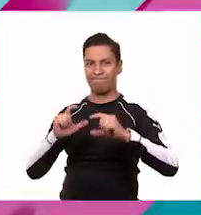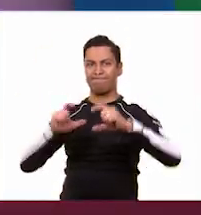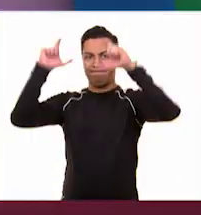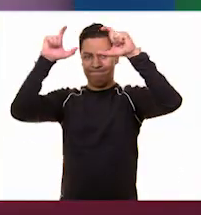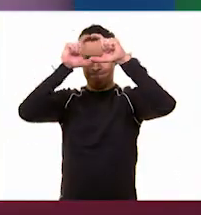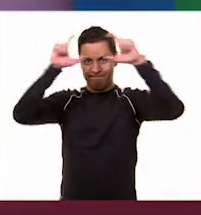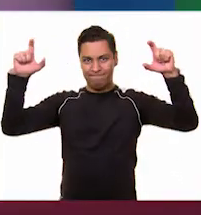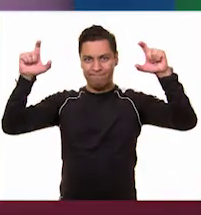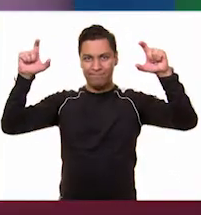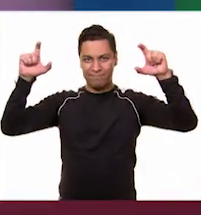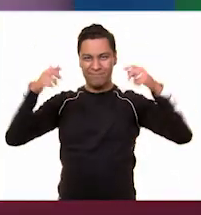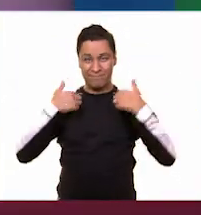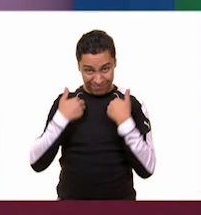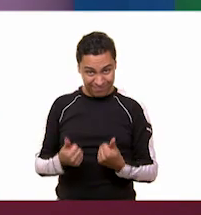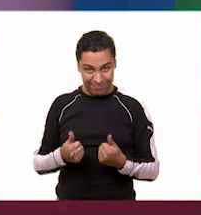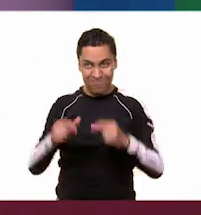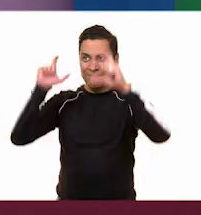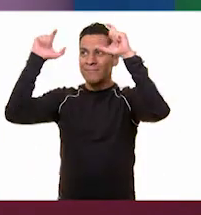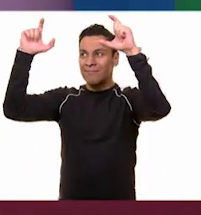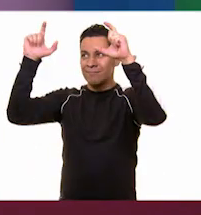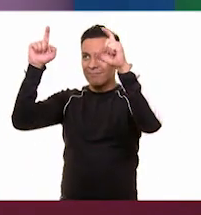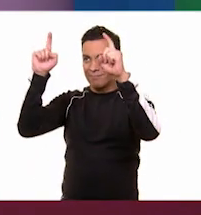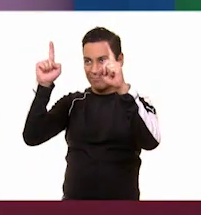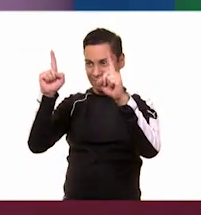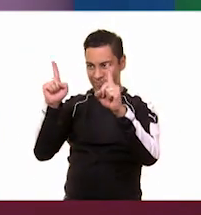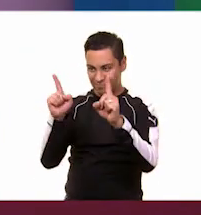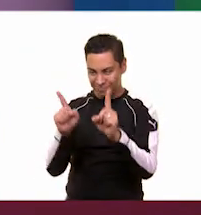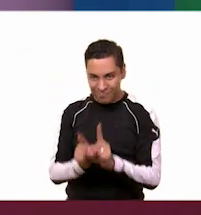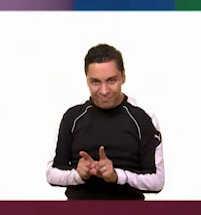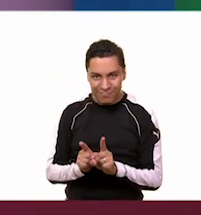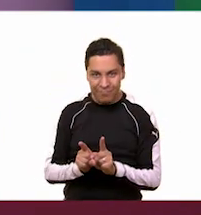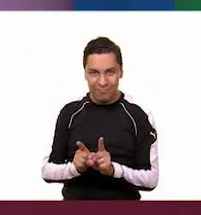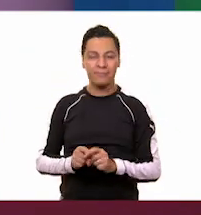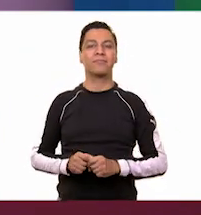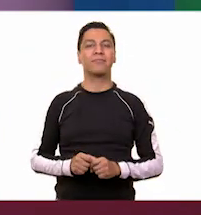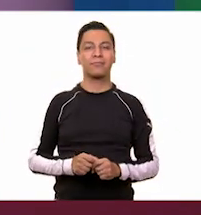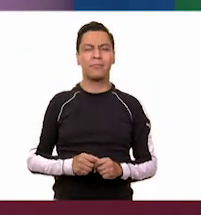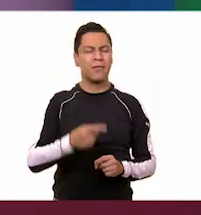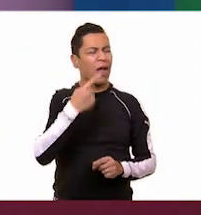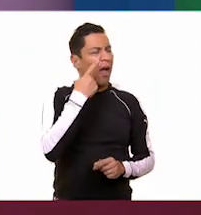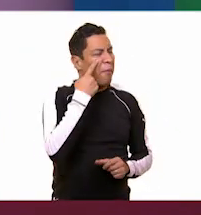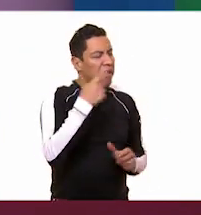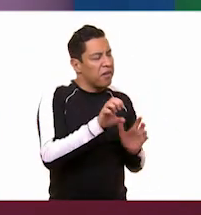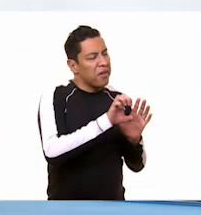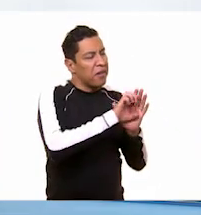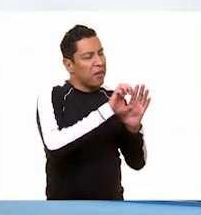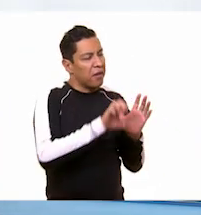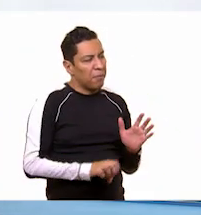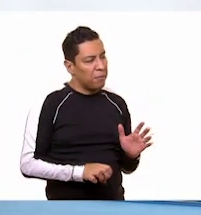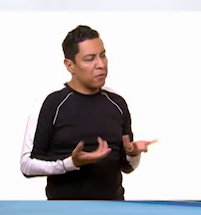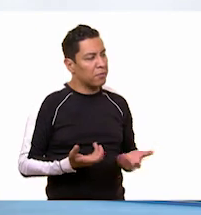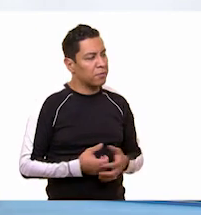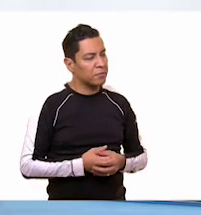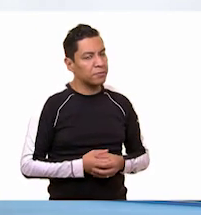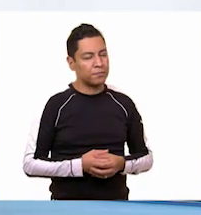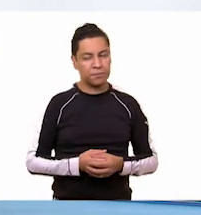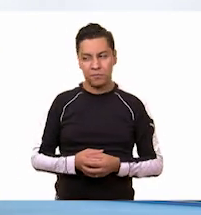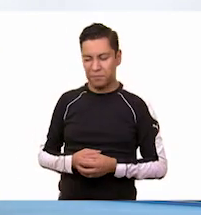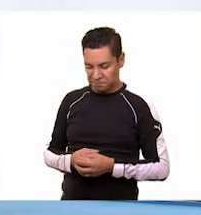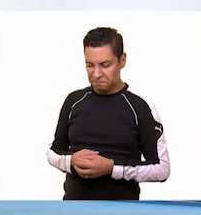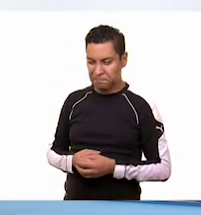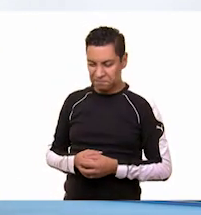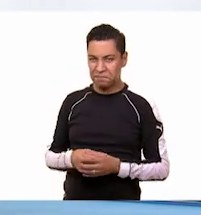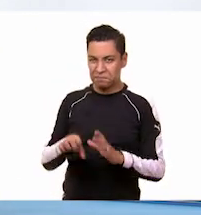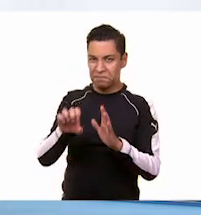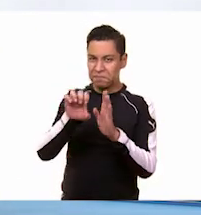estoy entendiendo un poquito más. Pero, ¿podemos ver un ejemplo, maestro? Claro que sí, Raulito. Yo sé que tú